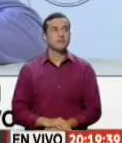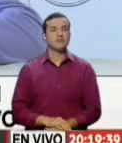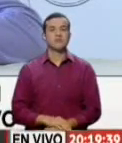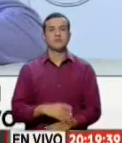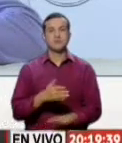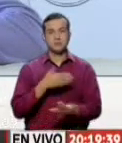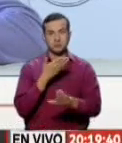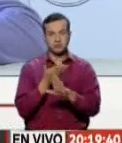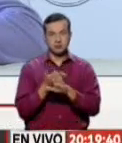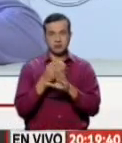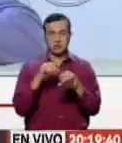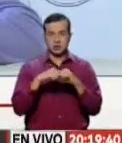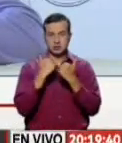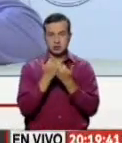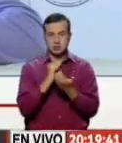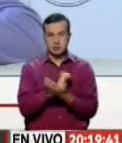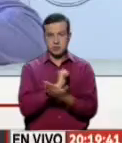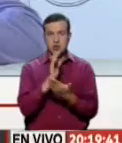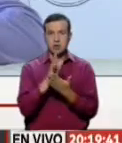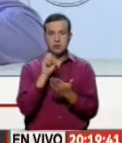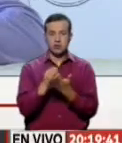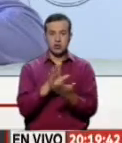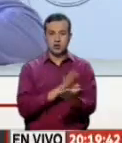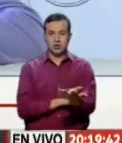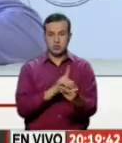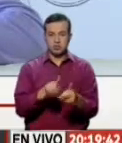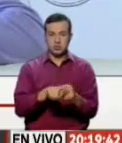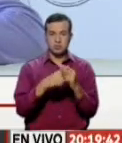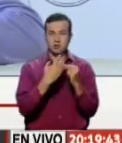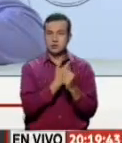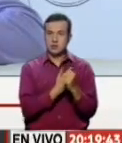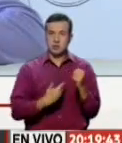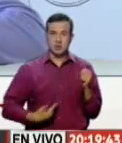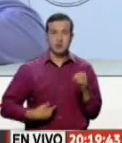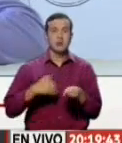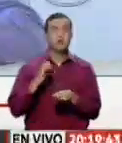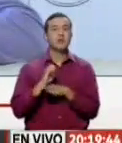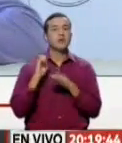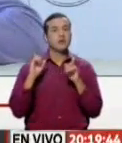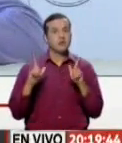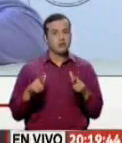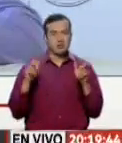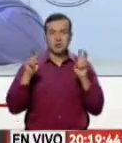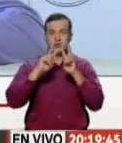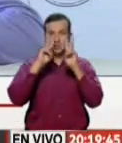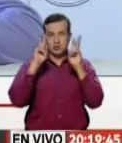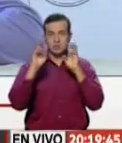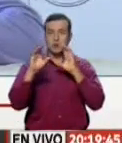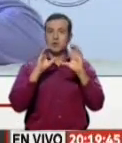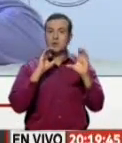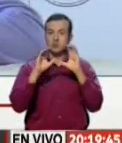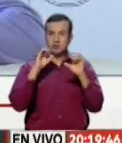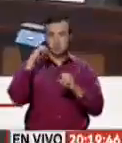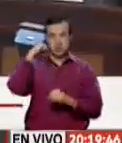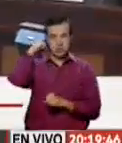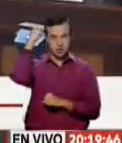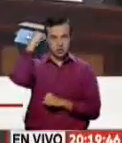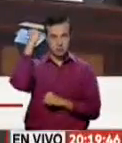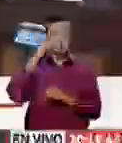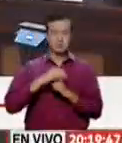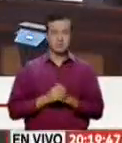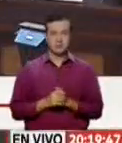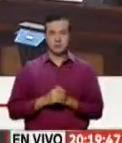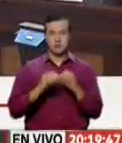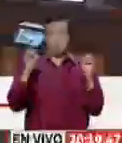el envío por parte de la Asamblea al proyecto inicial enviado por el presidente de la República, Lenín Moreno, en el marco de que la comunicación es un derecho. En la